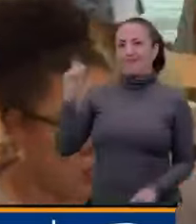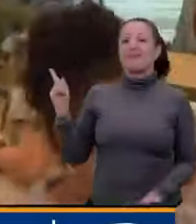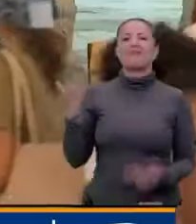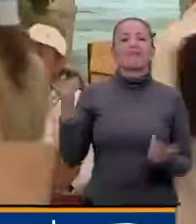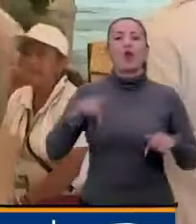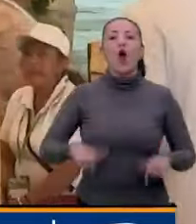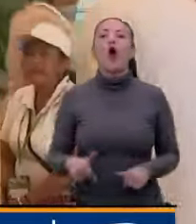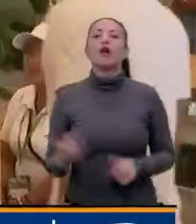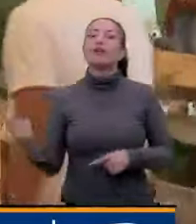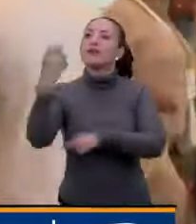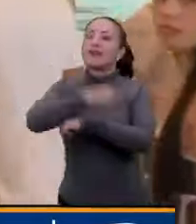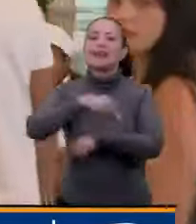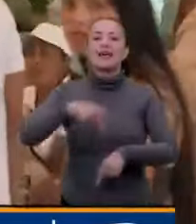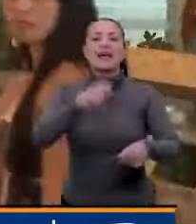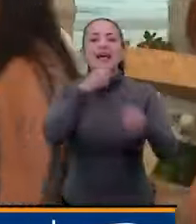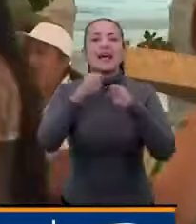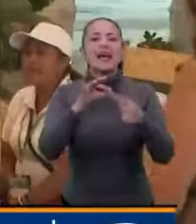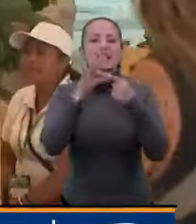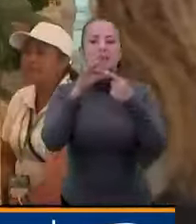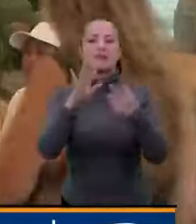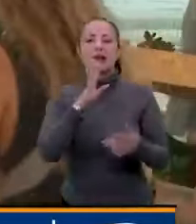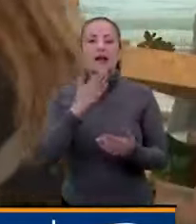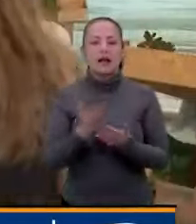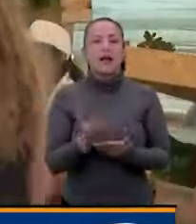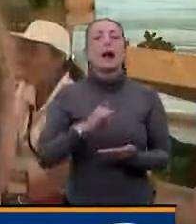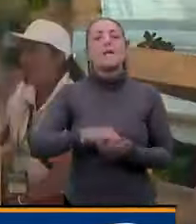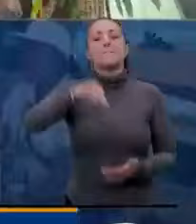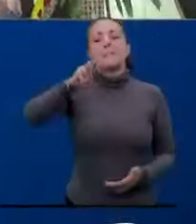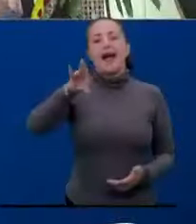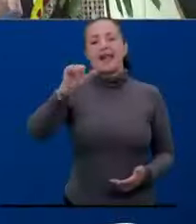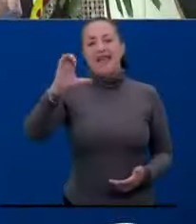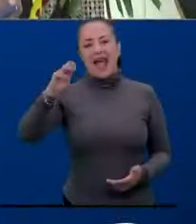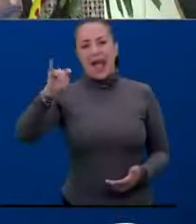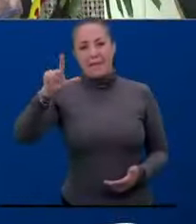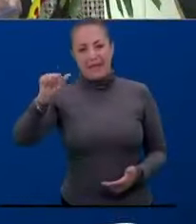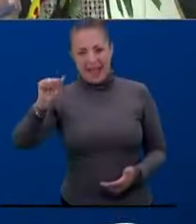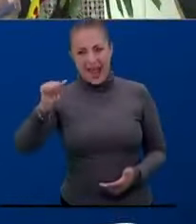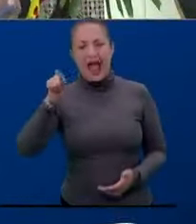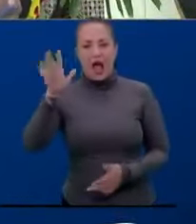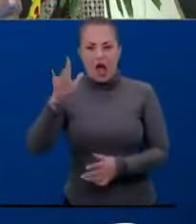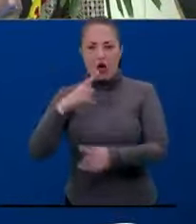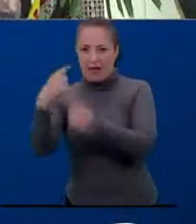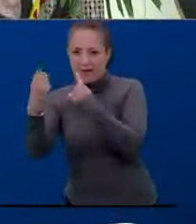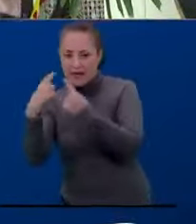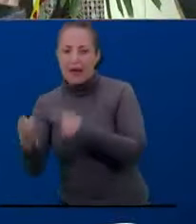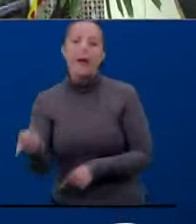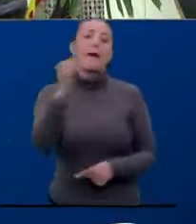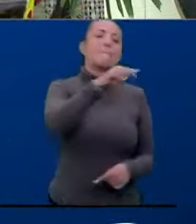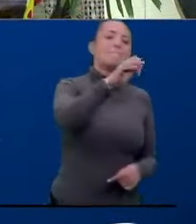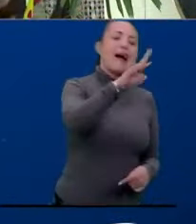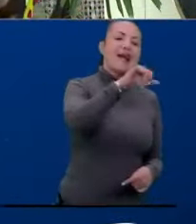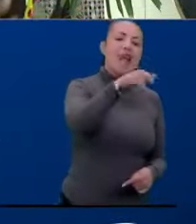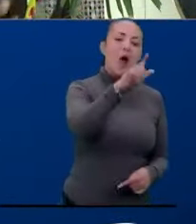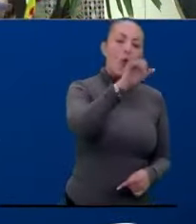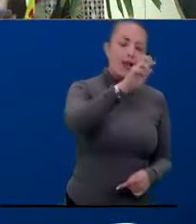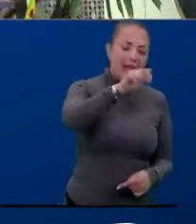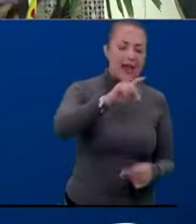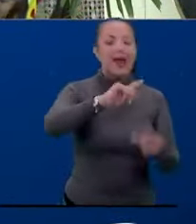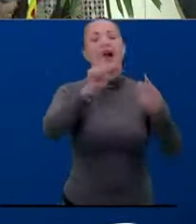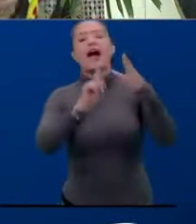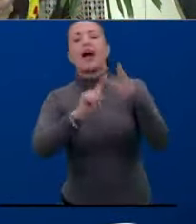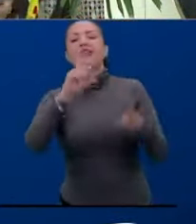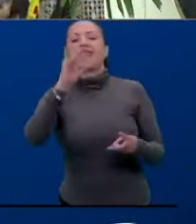el día de hoy en este cubrimiento especial. De un lado está María Camila Roa, que ya vamos a ir con ella, también María Juliana Reyes y Daliana Garzón. Me voy a